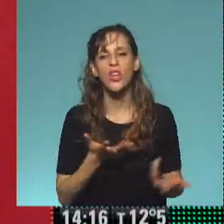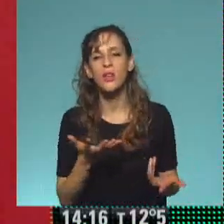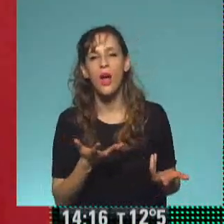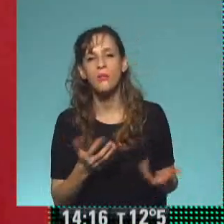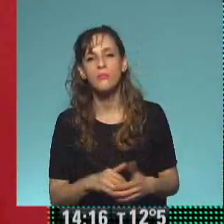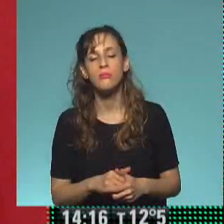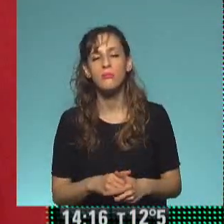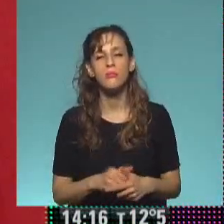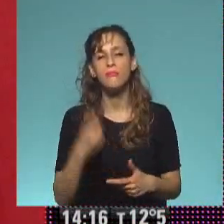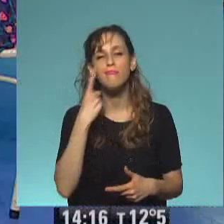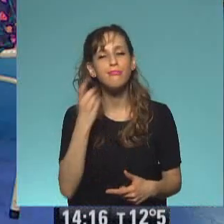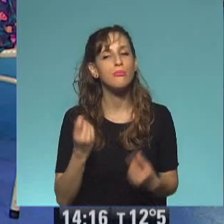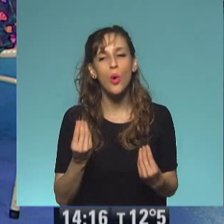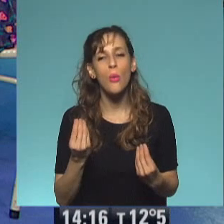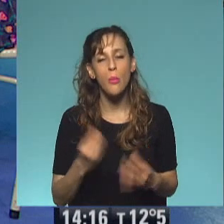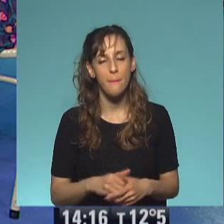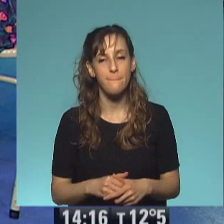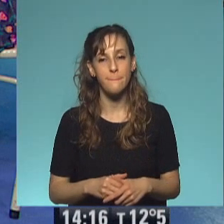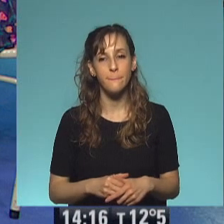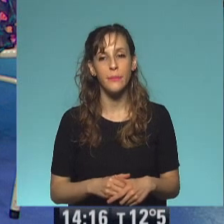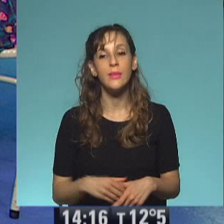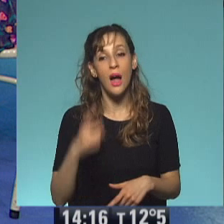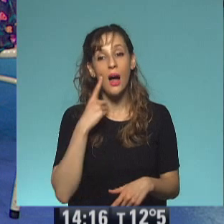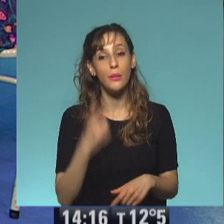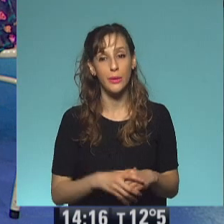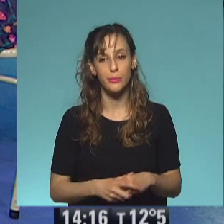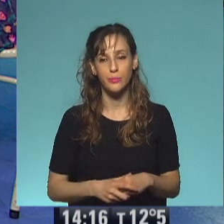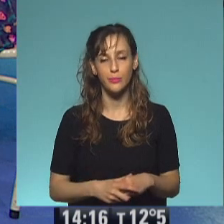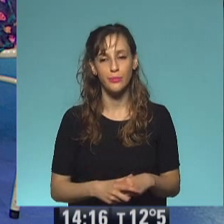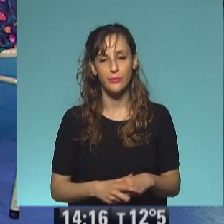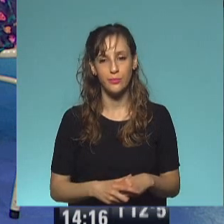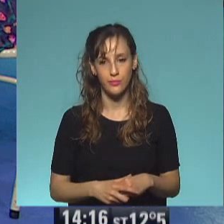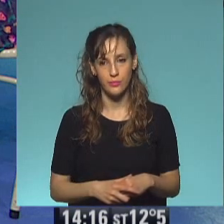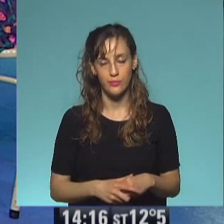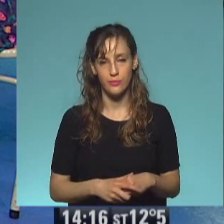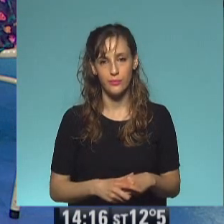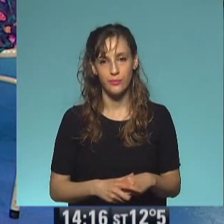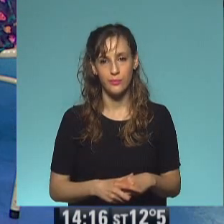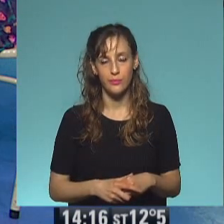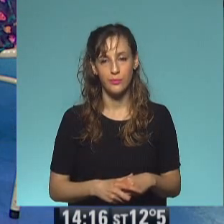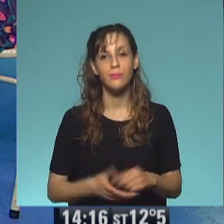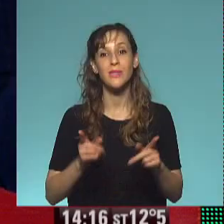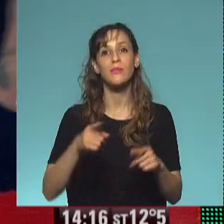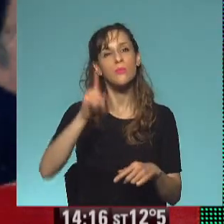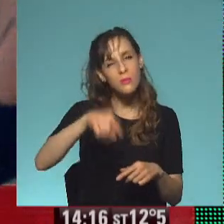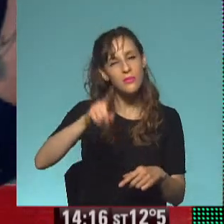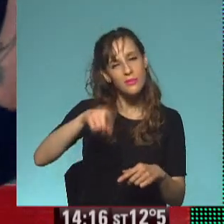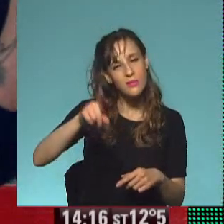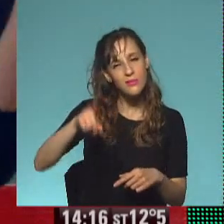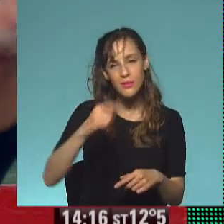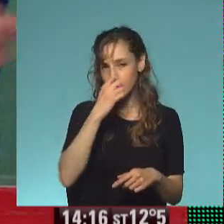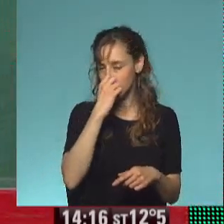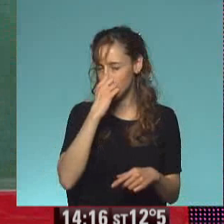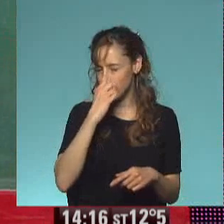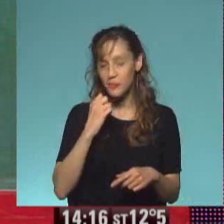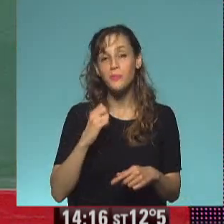agregó. ¿Dónde está ese 3? Lo vemos. Bien, ahí está. Están en los palitos. Bien, no está escrito el